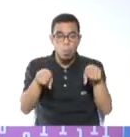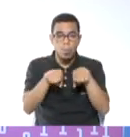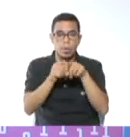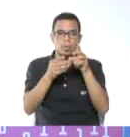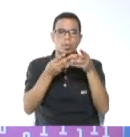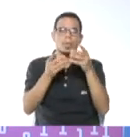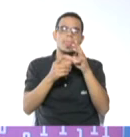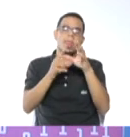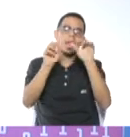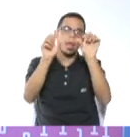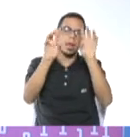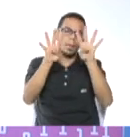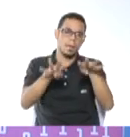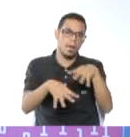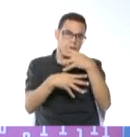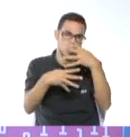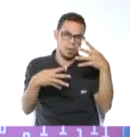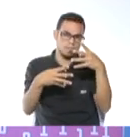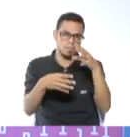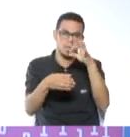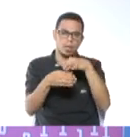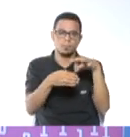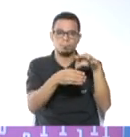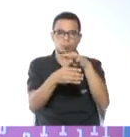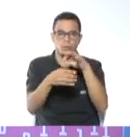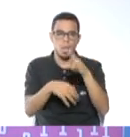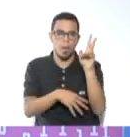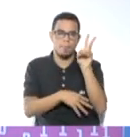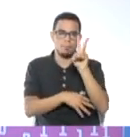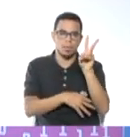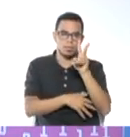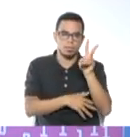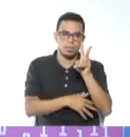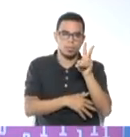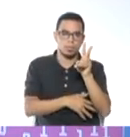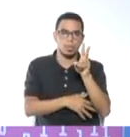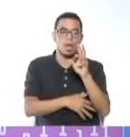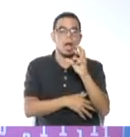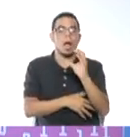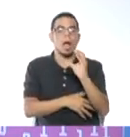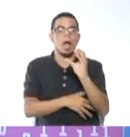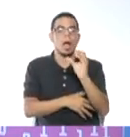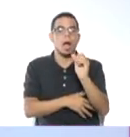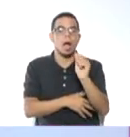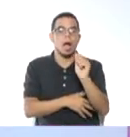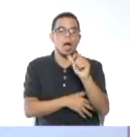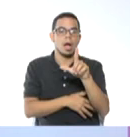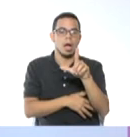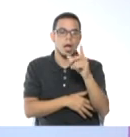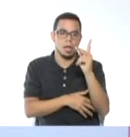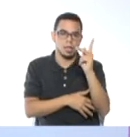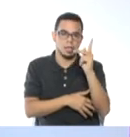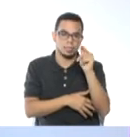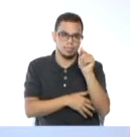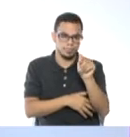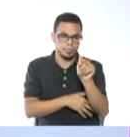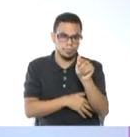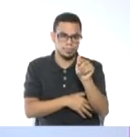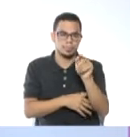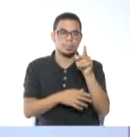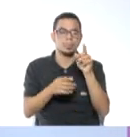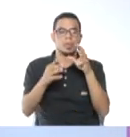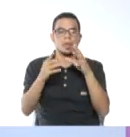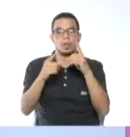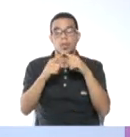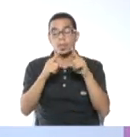del calendario agrícola de Venezuela y sus principales rubros utilizando la herramienta Calca. Recuerden que pueden encontrar